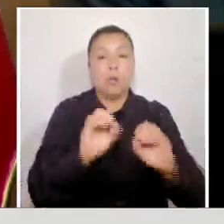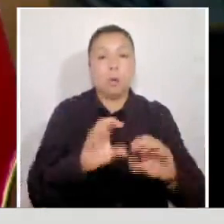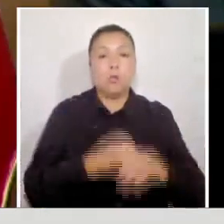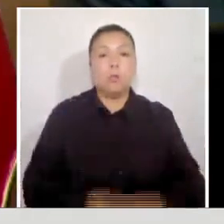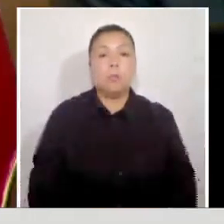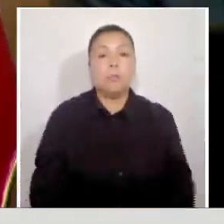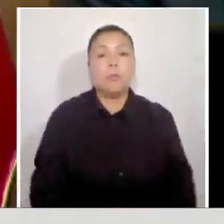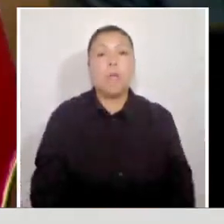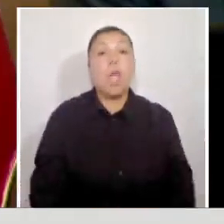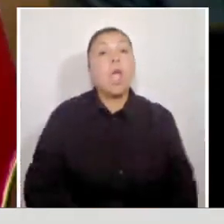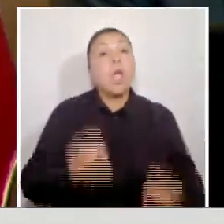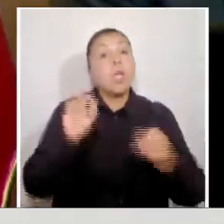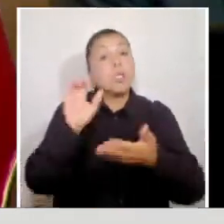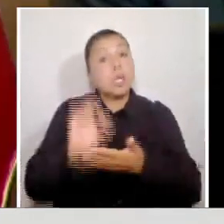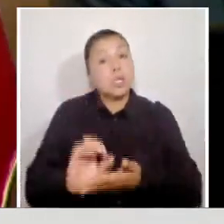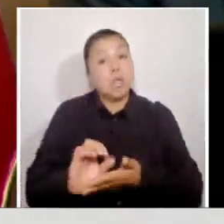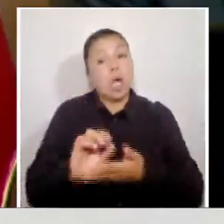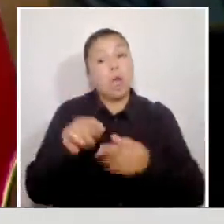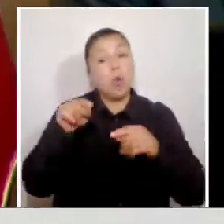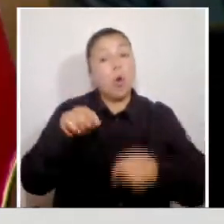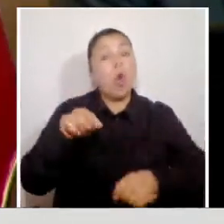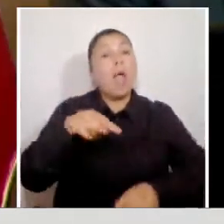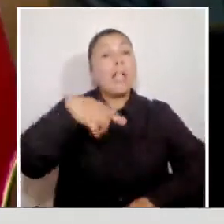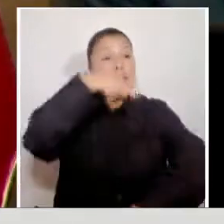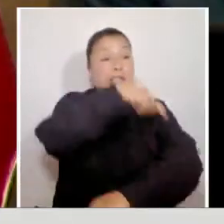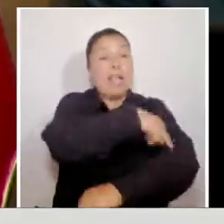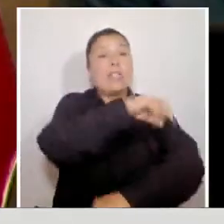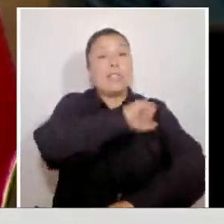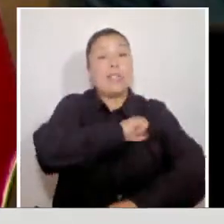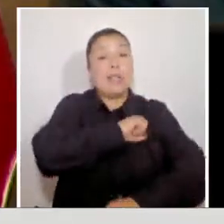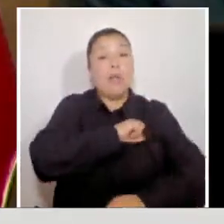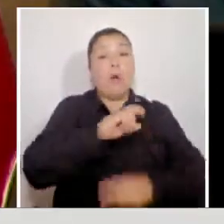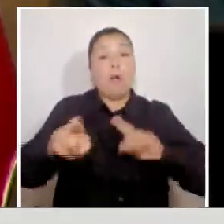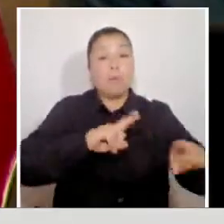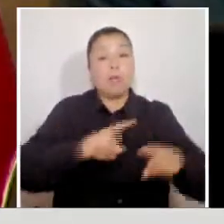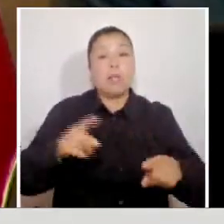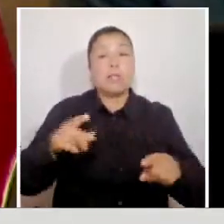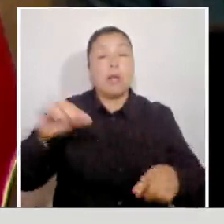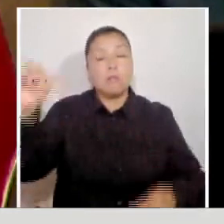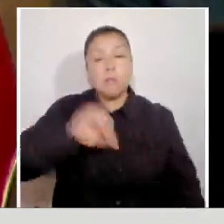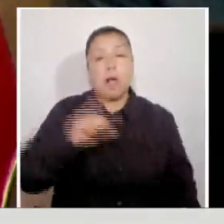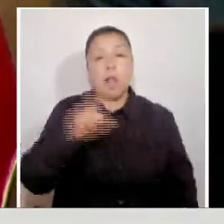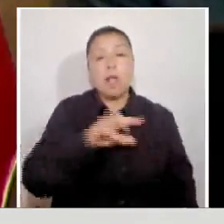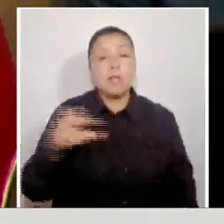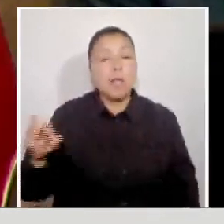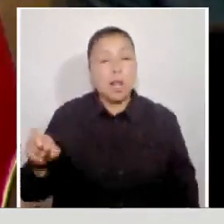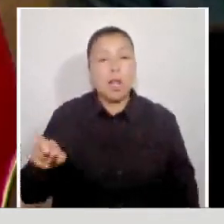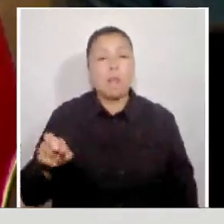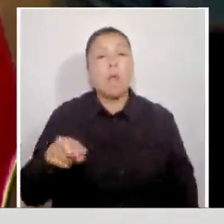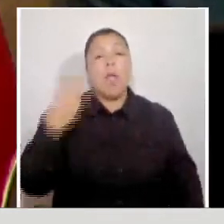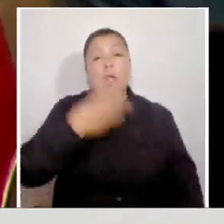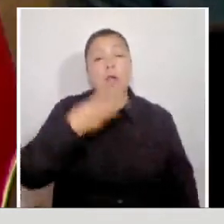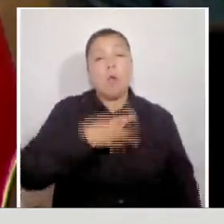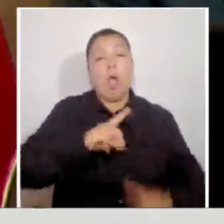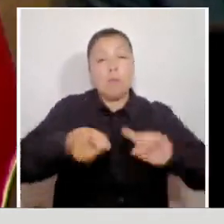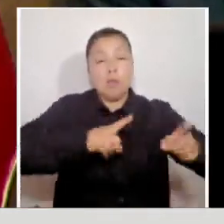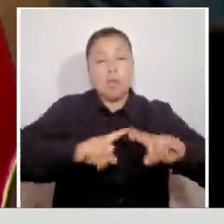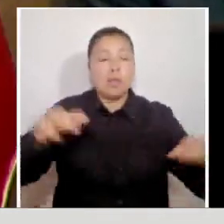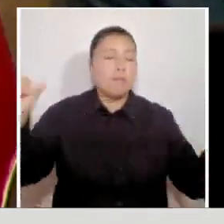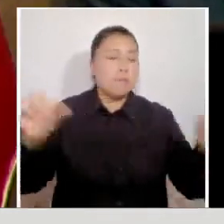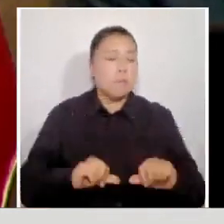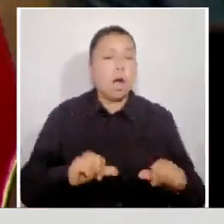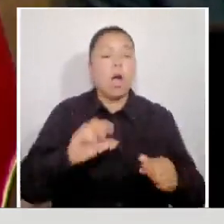si el estado central administra mal a través de los slep y las municipalidades administran mal a través de los servicios locales